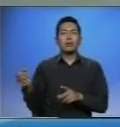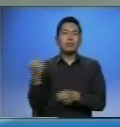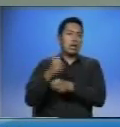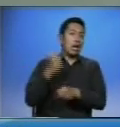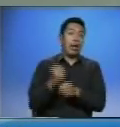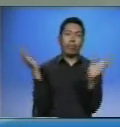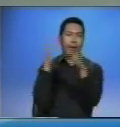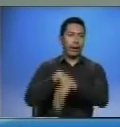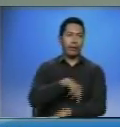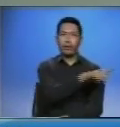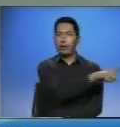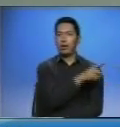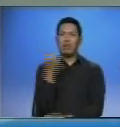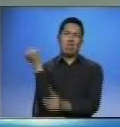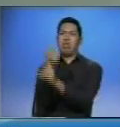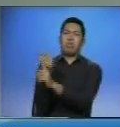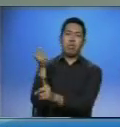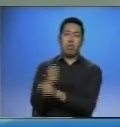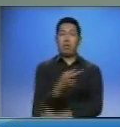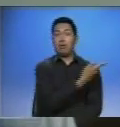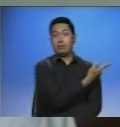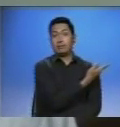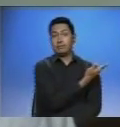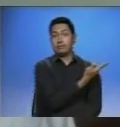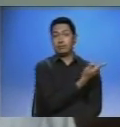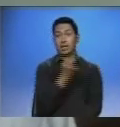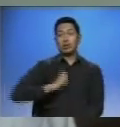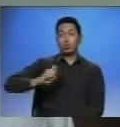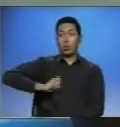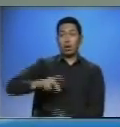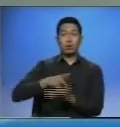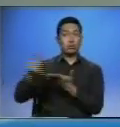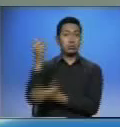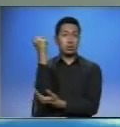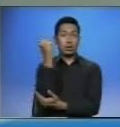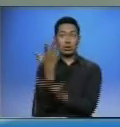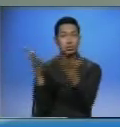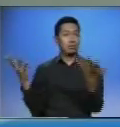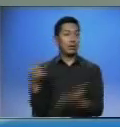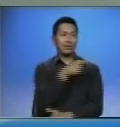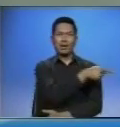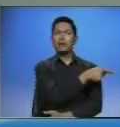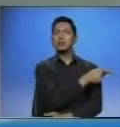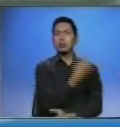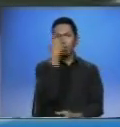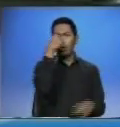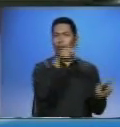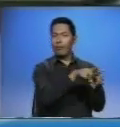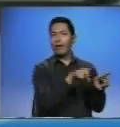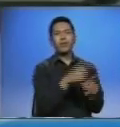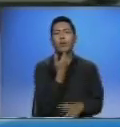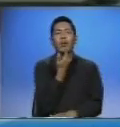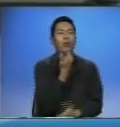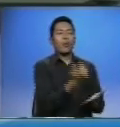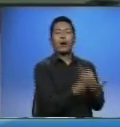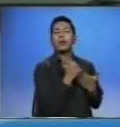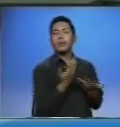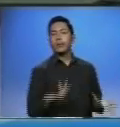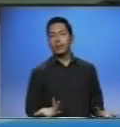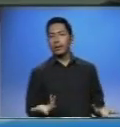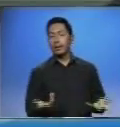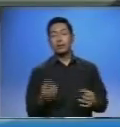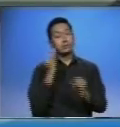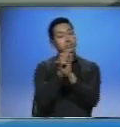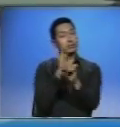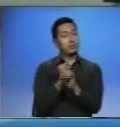trabajar gratis, se los explote y no se les reconozca los derechos contemplados en el Código del Trabajo. Por lo tanto, estas instituciones